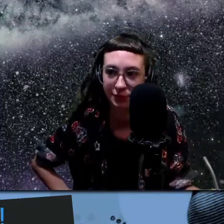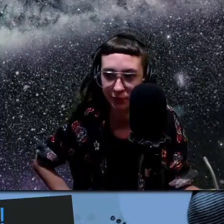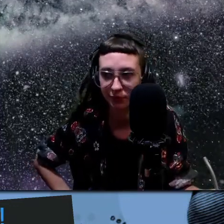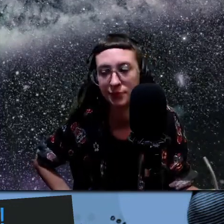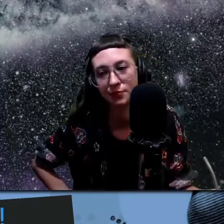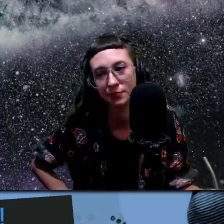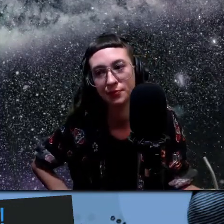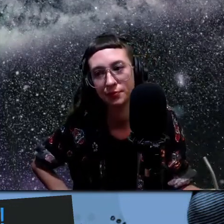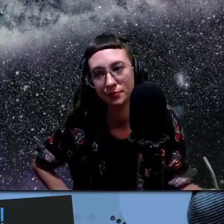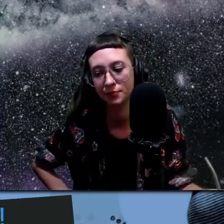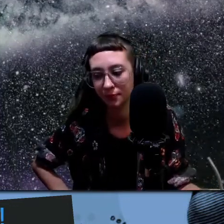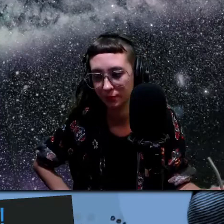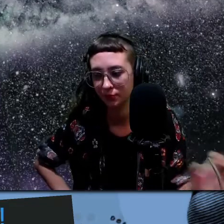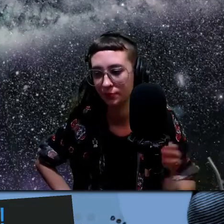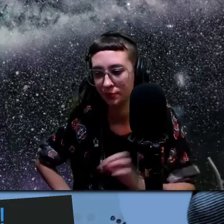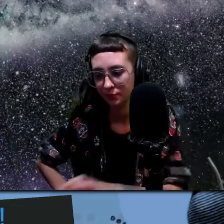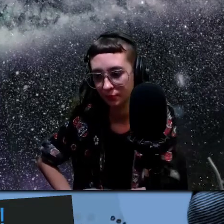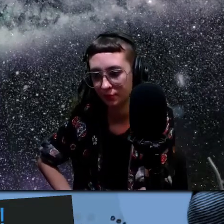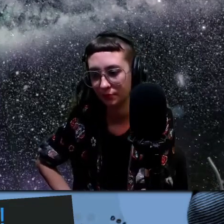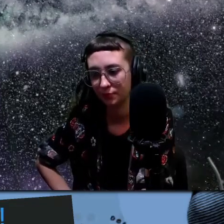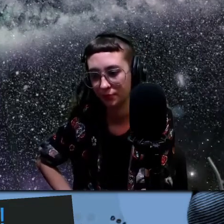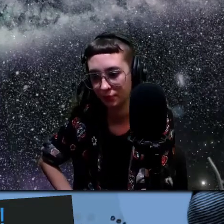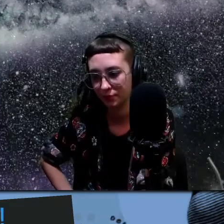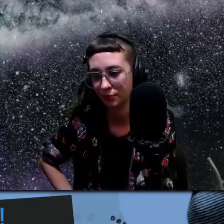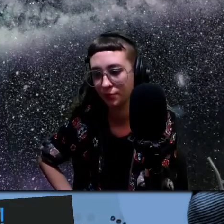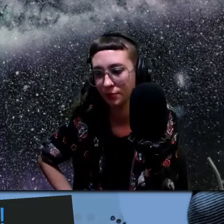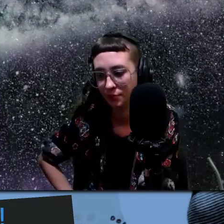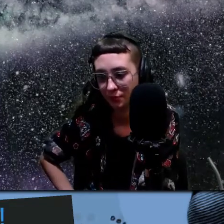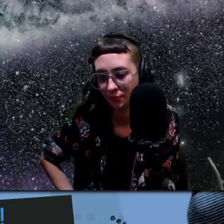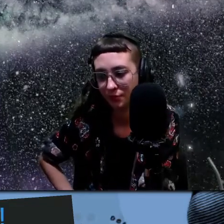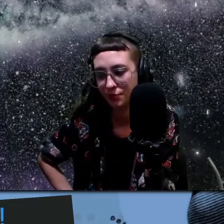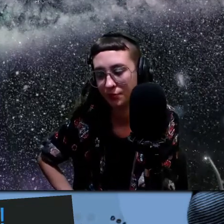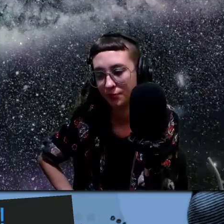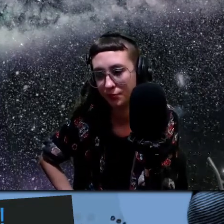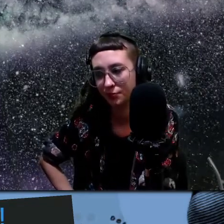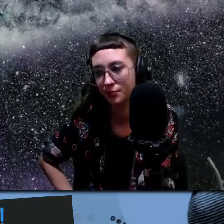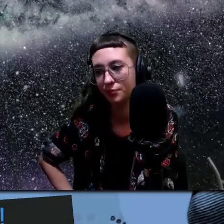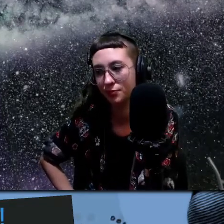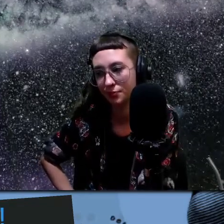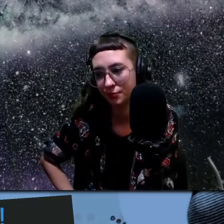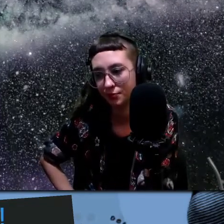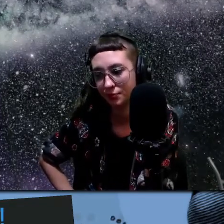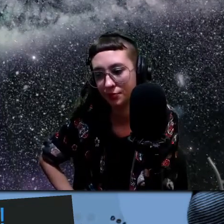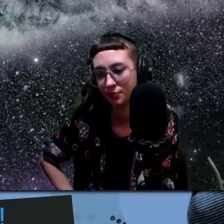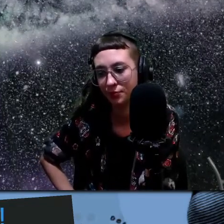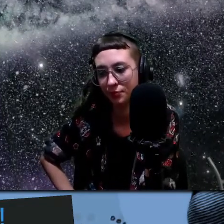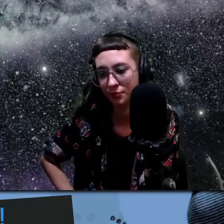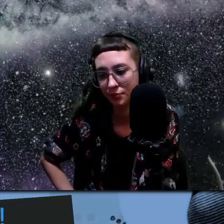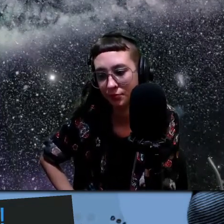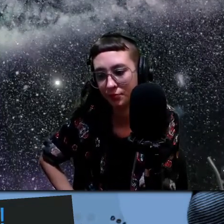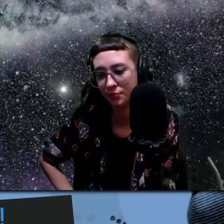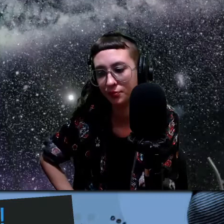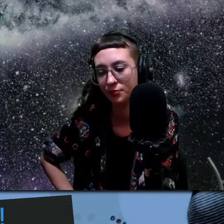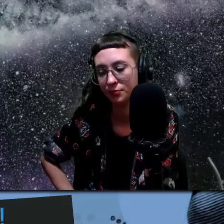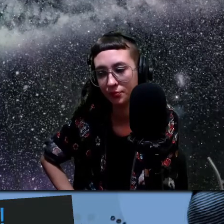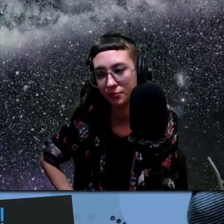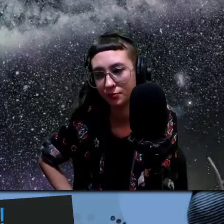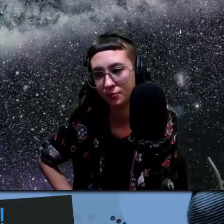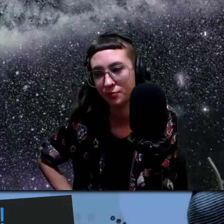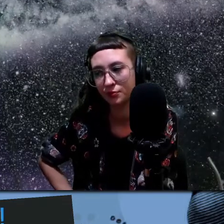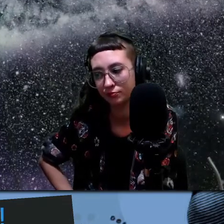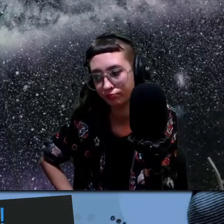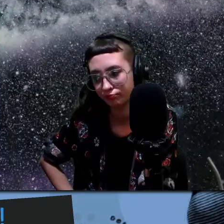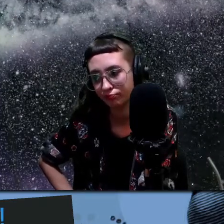claro bueno el estilo este último dato y cerramos el que me había olvidado y lo quería decir es los que posean datos que puedan permitir